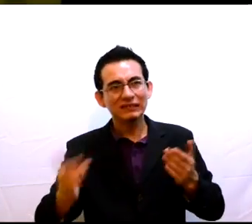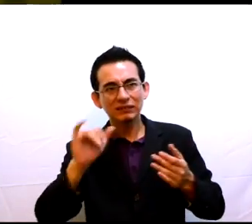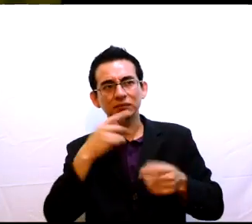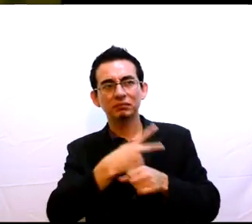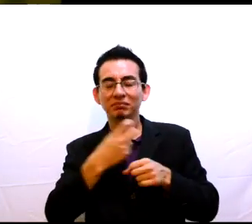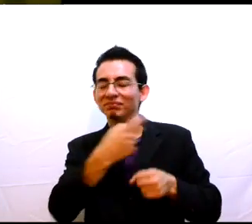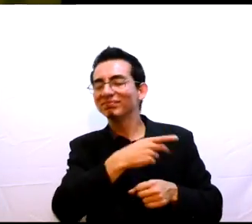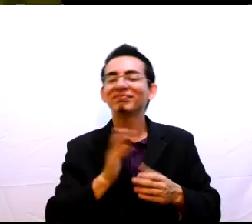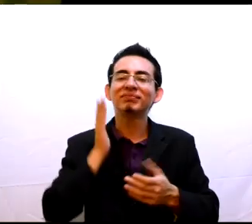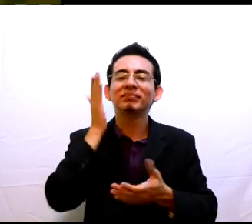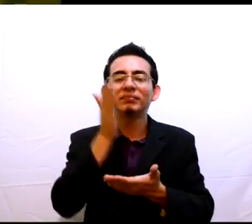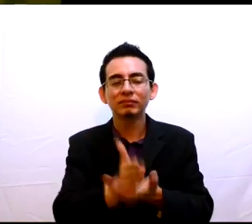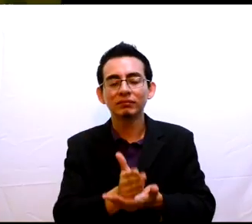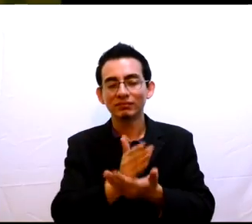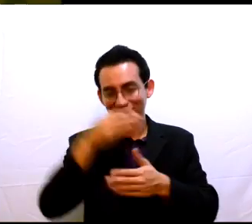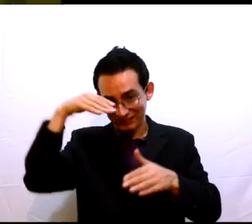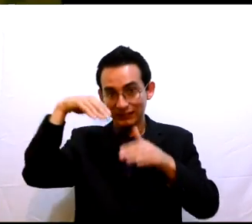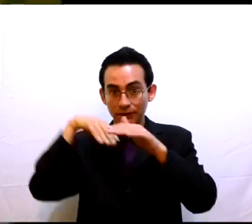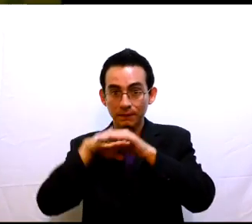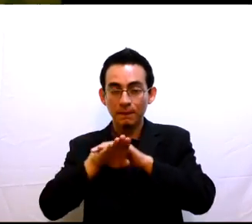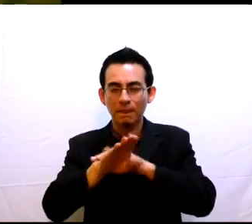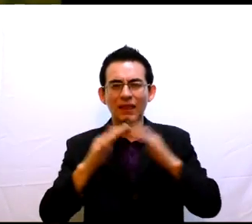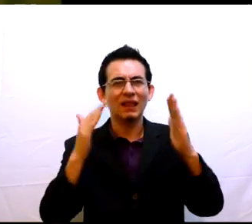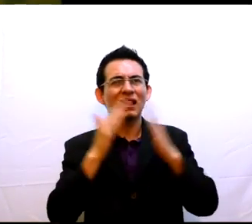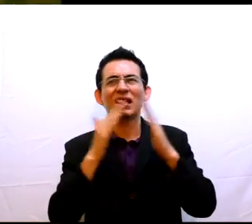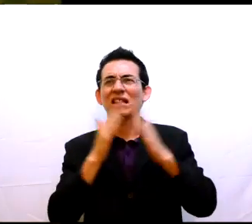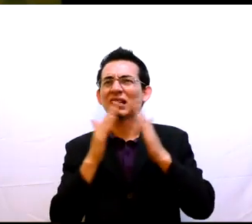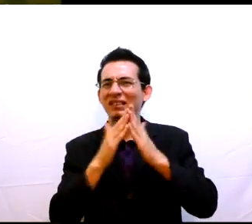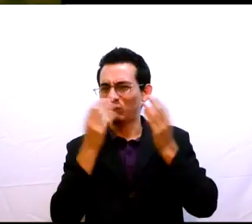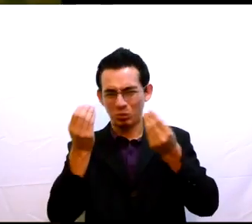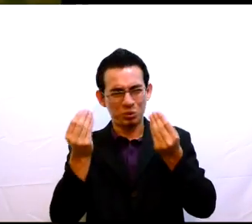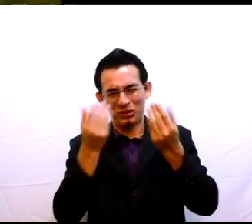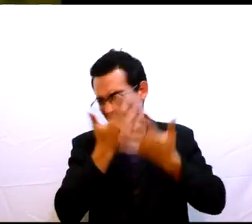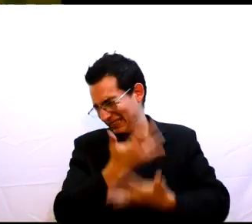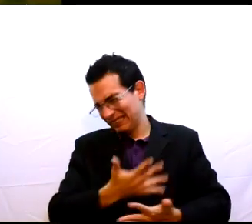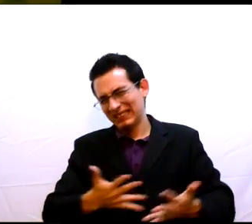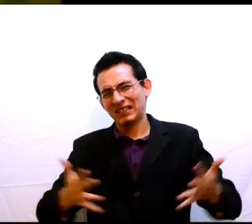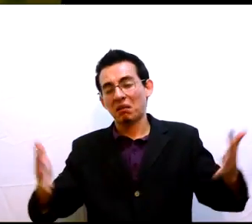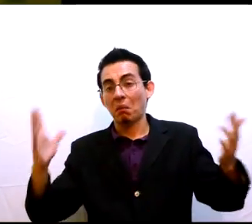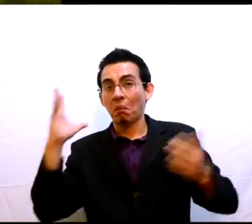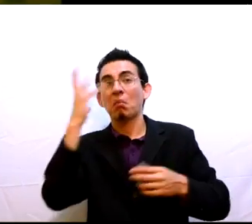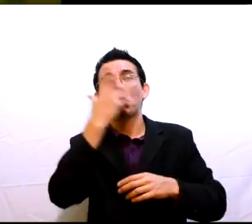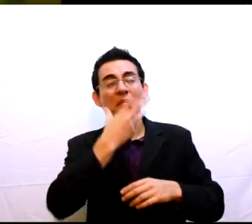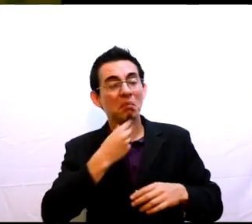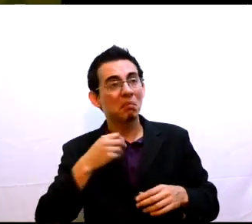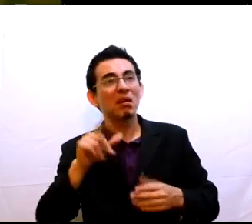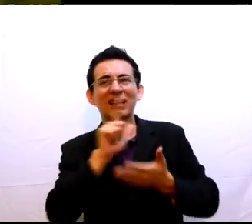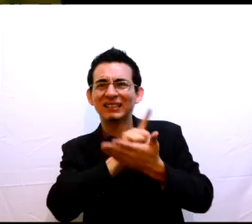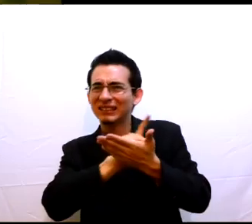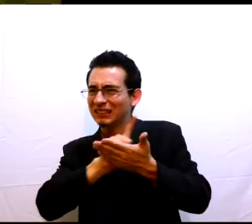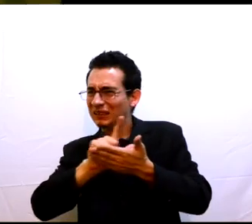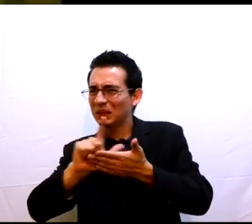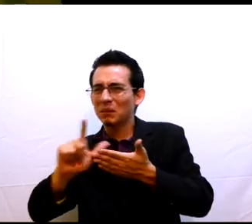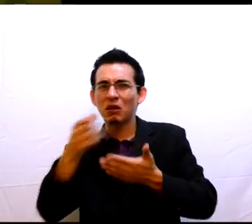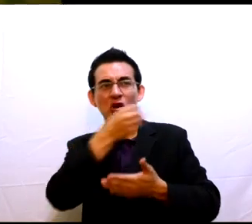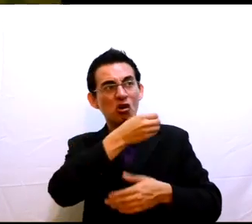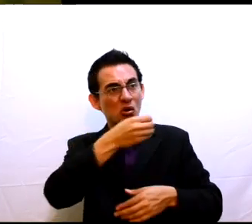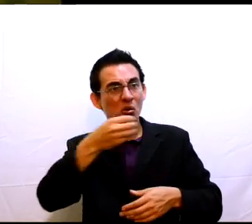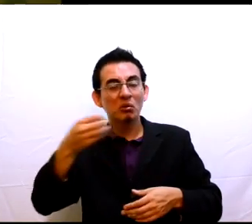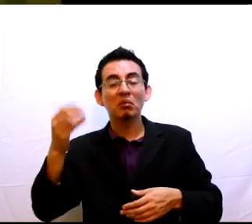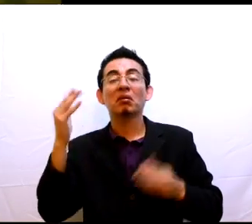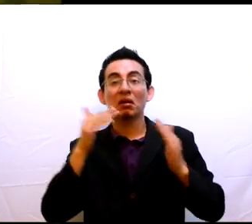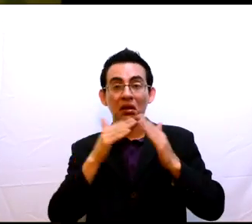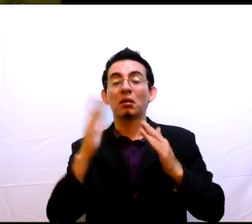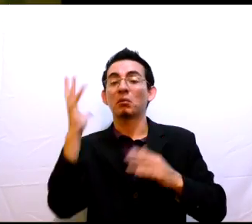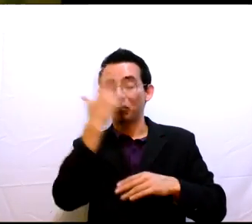entonces al entrar en una casa bastante grande no muy bonita bien limpia muy